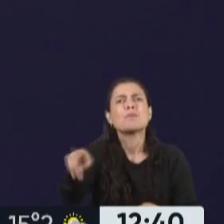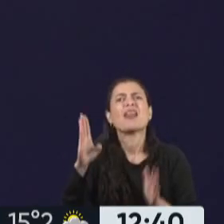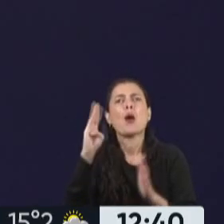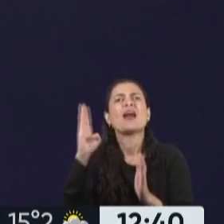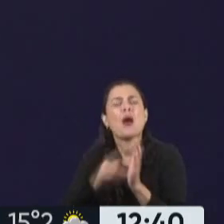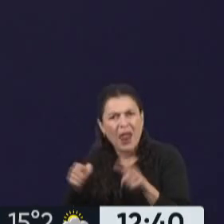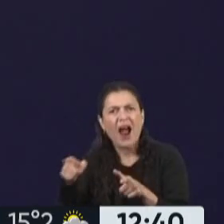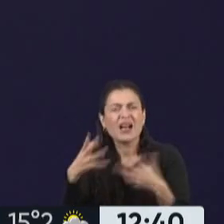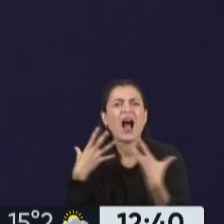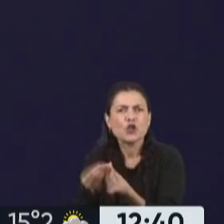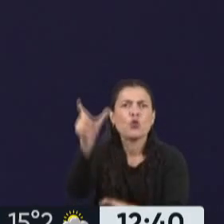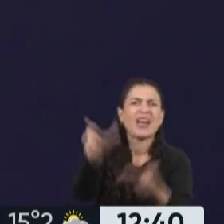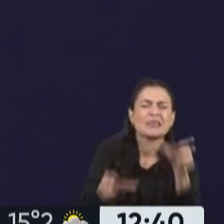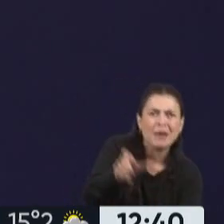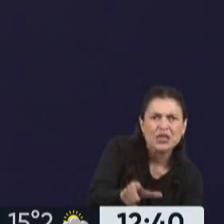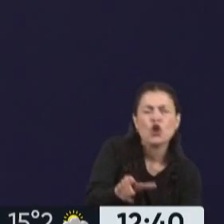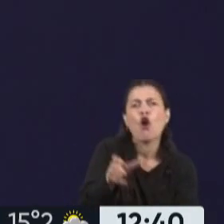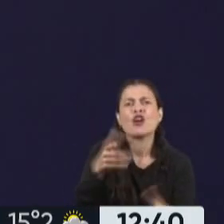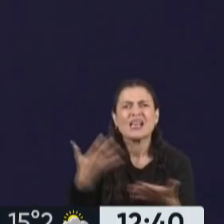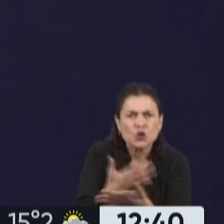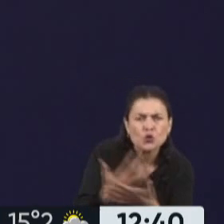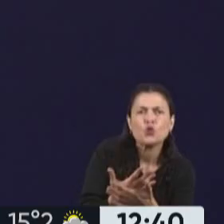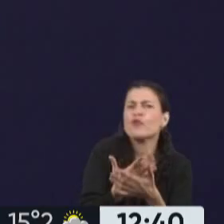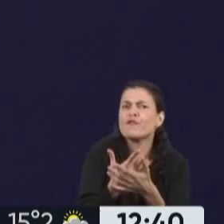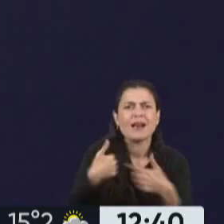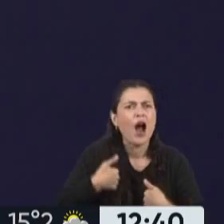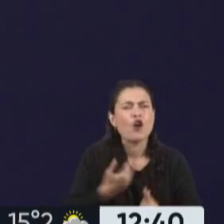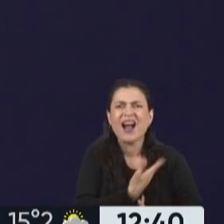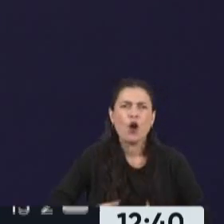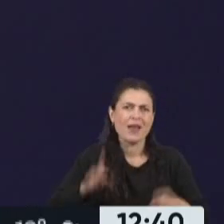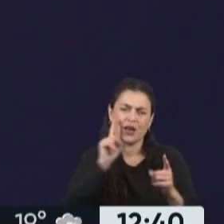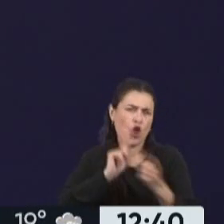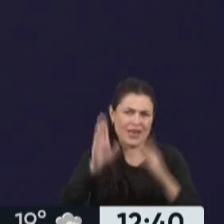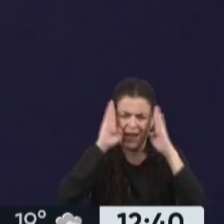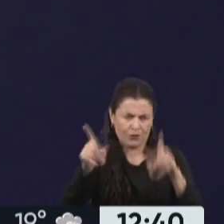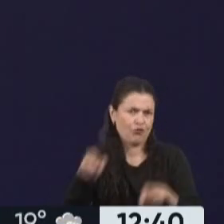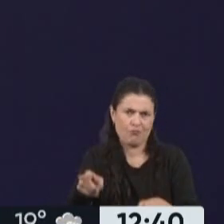Buenos Aires, a la asistencia de los damnificados en este momento